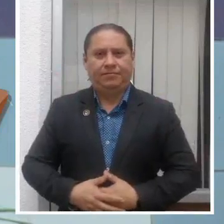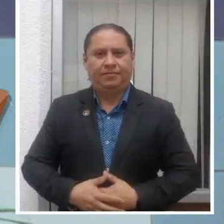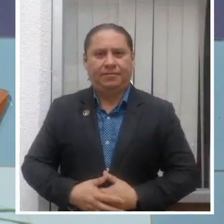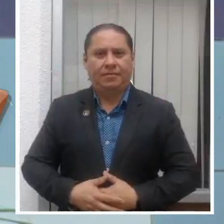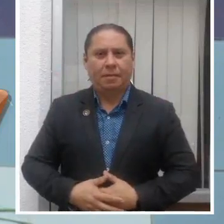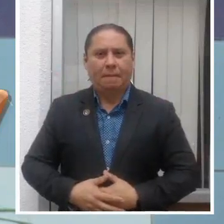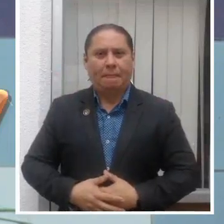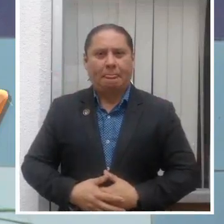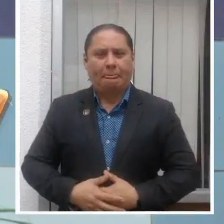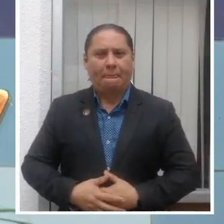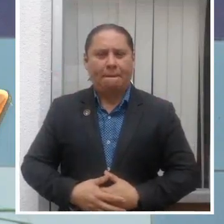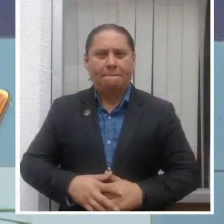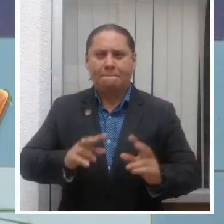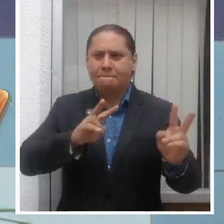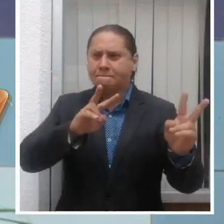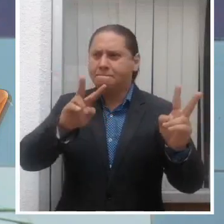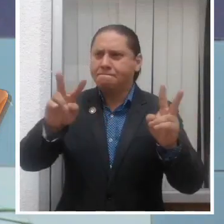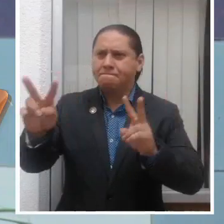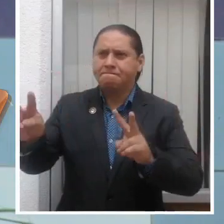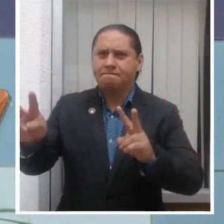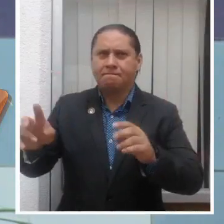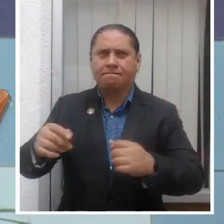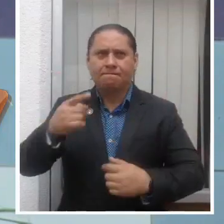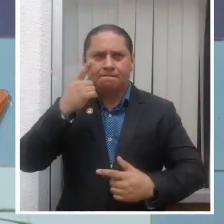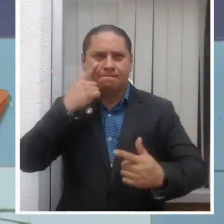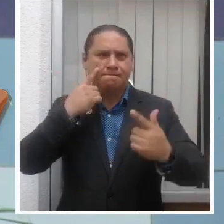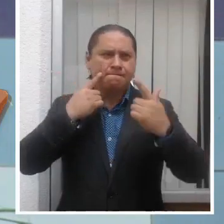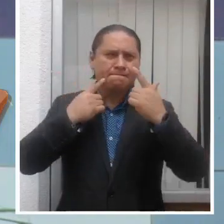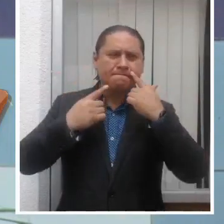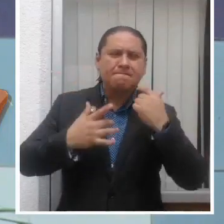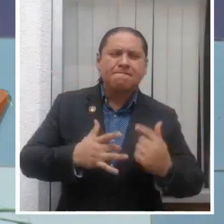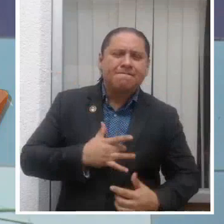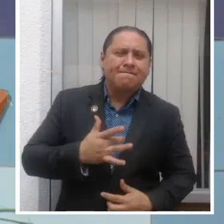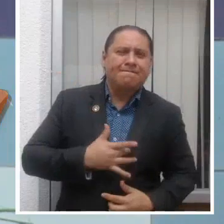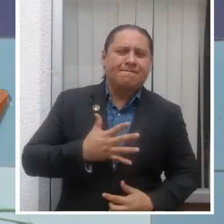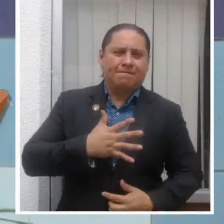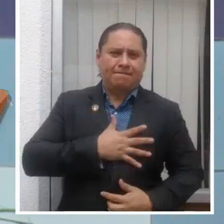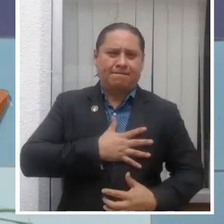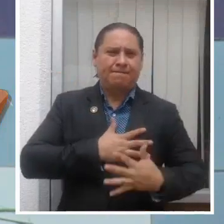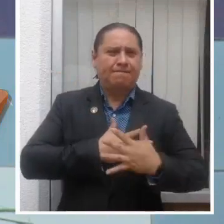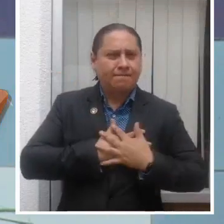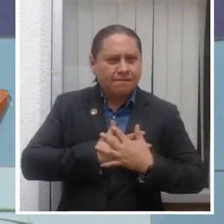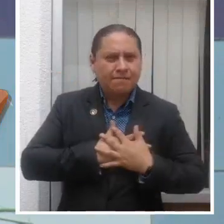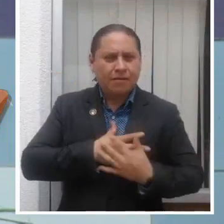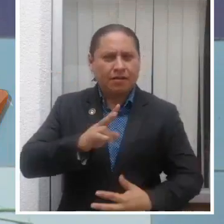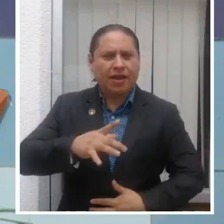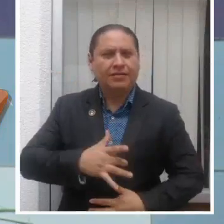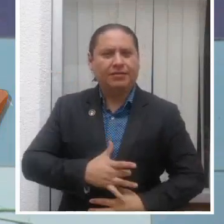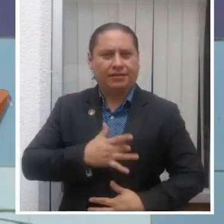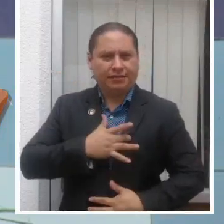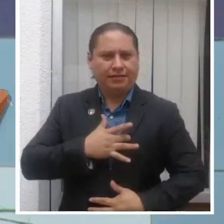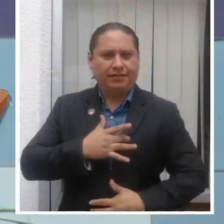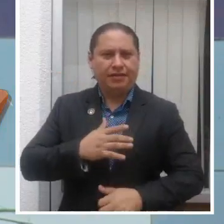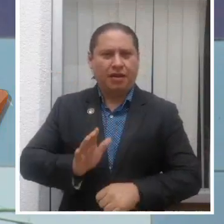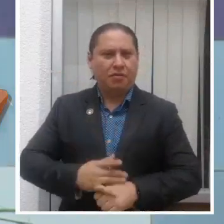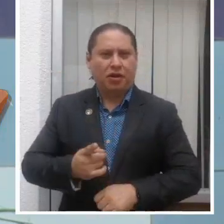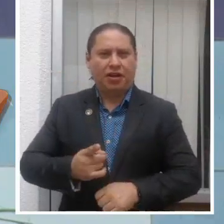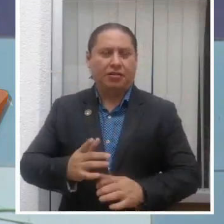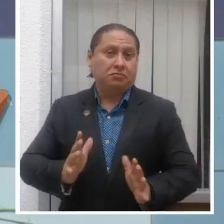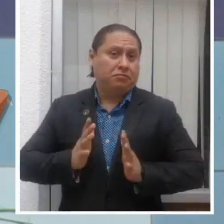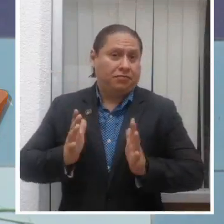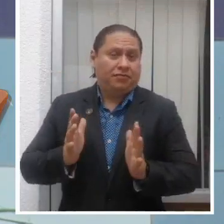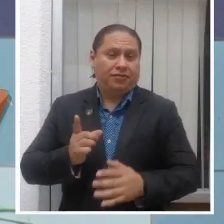ven que me van a escurrir las lágrimas es por algo que me llega en el corazón, porque no me lo